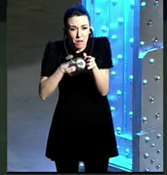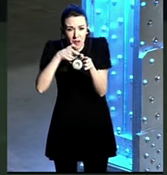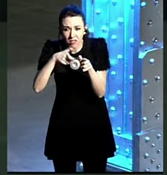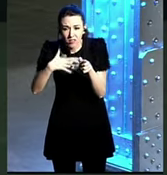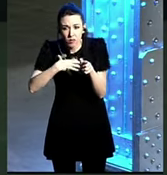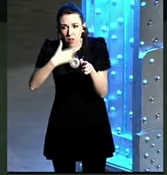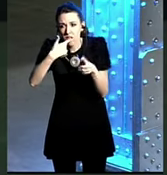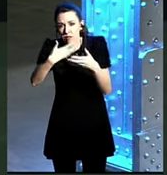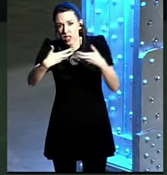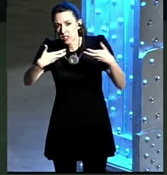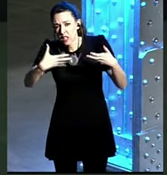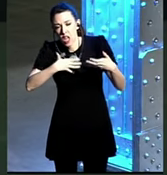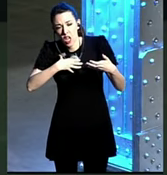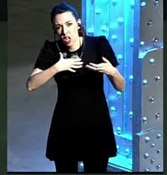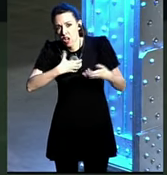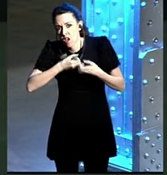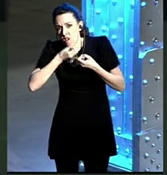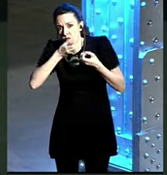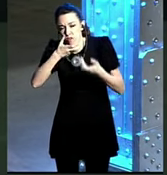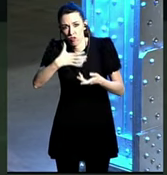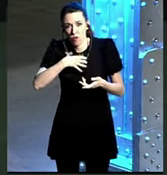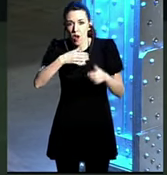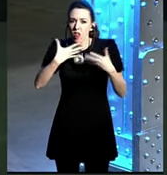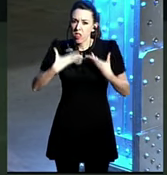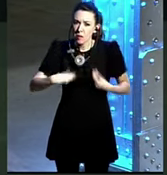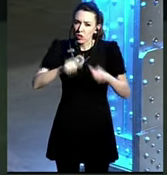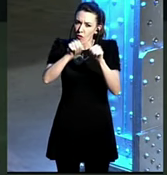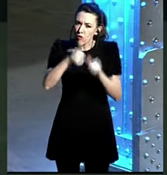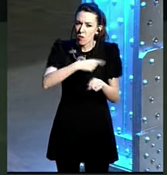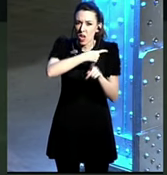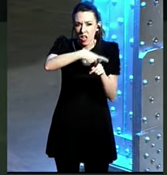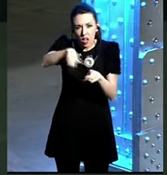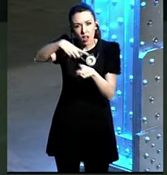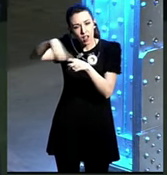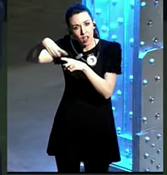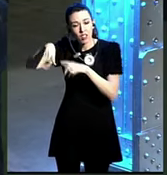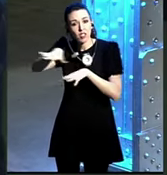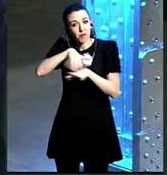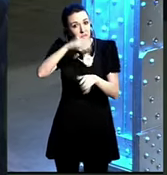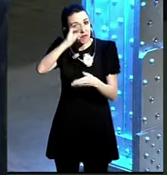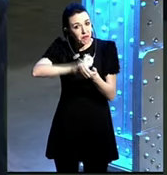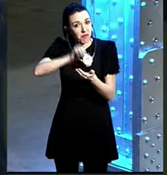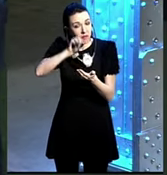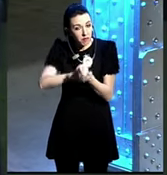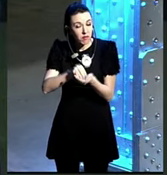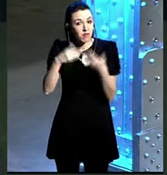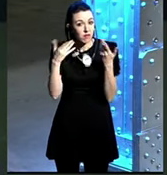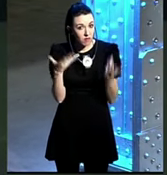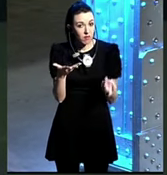y ni decir una frase. Creo que la depresión adopta formas muy distintas y considero que la mayor parte de las veces